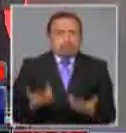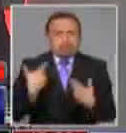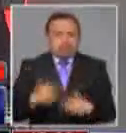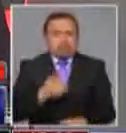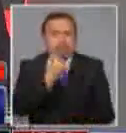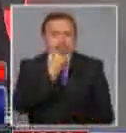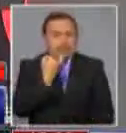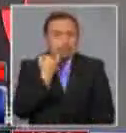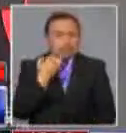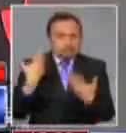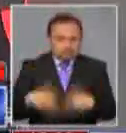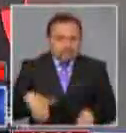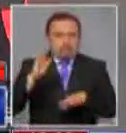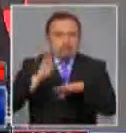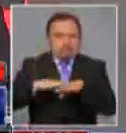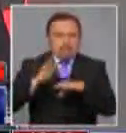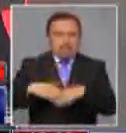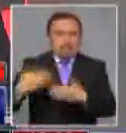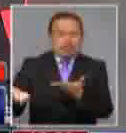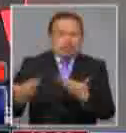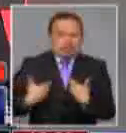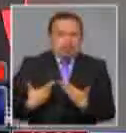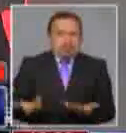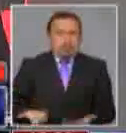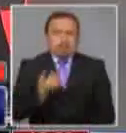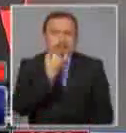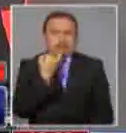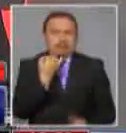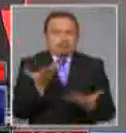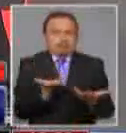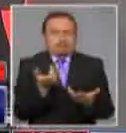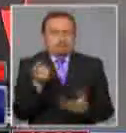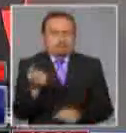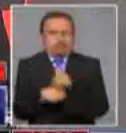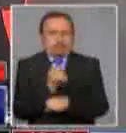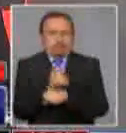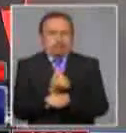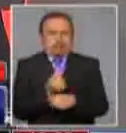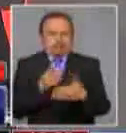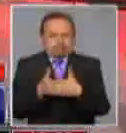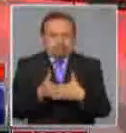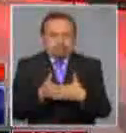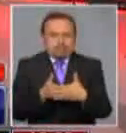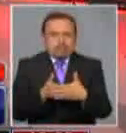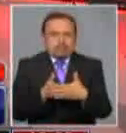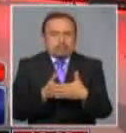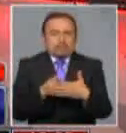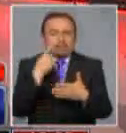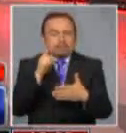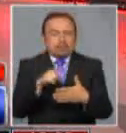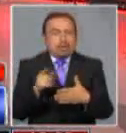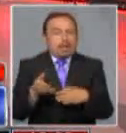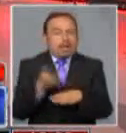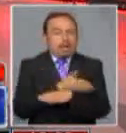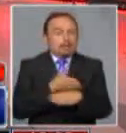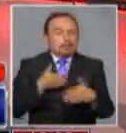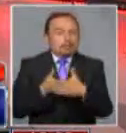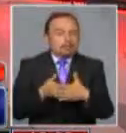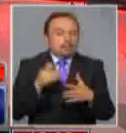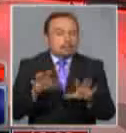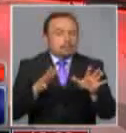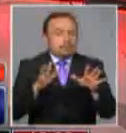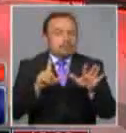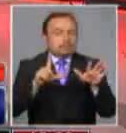intendencia había autorizado y al final ocurrió lo que ocurrió pero el bloqueo fue antes el bloqueo comenzó cerca de las